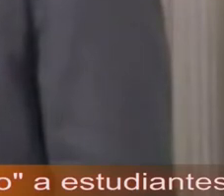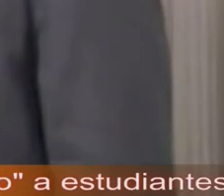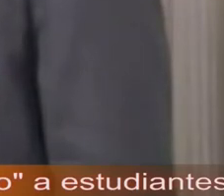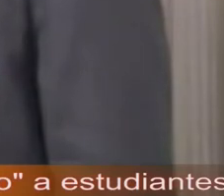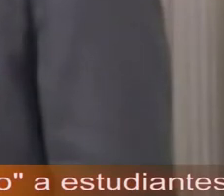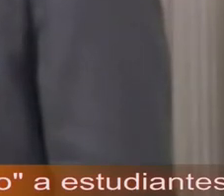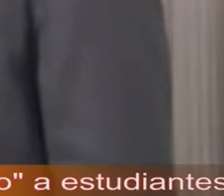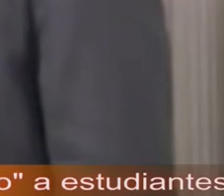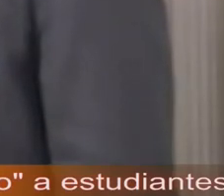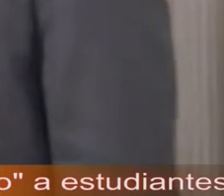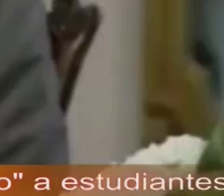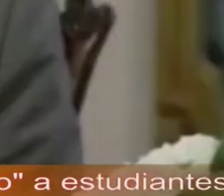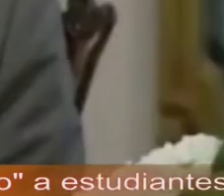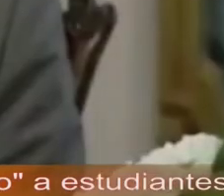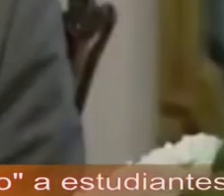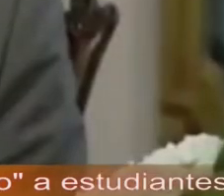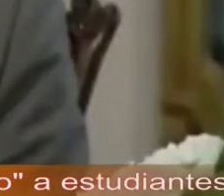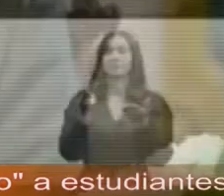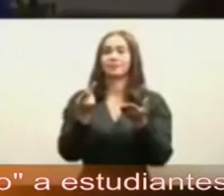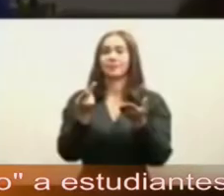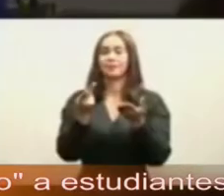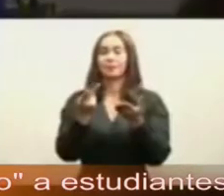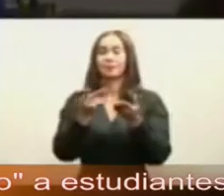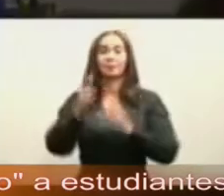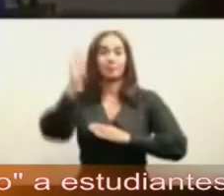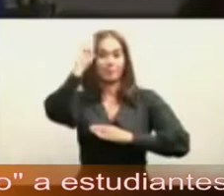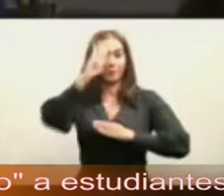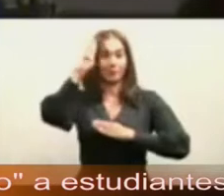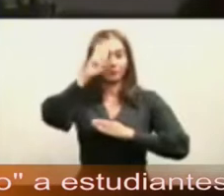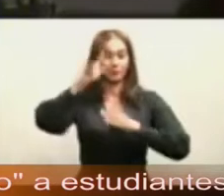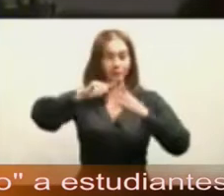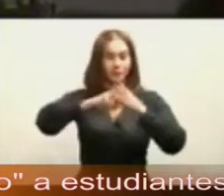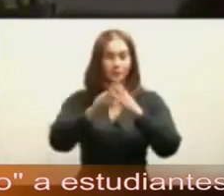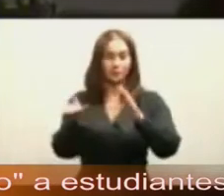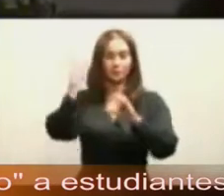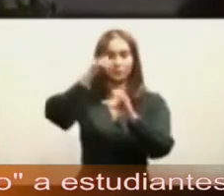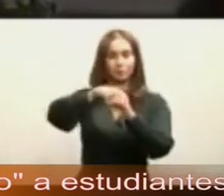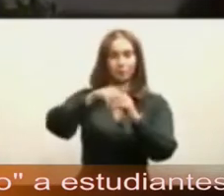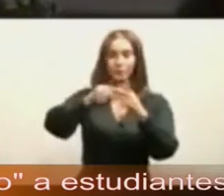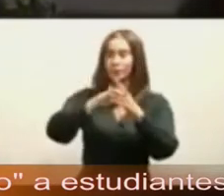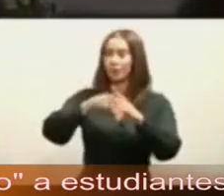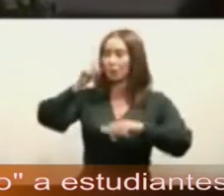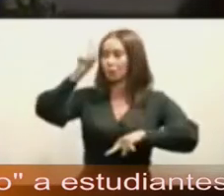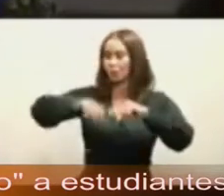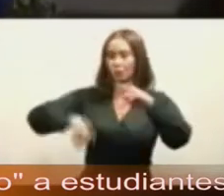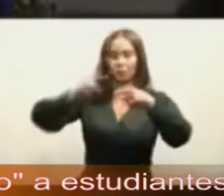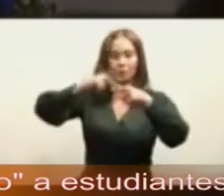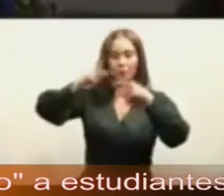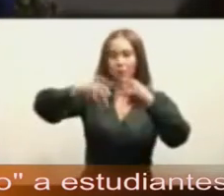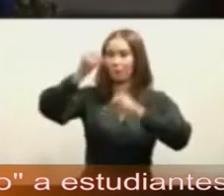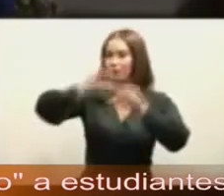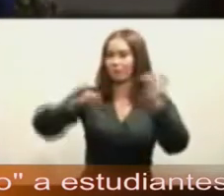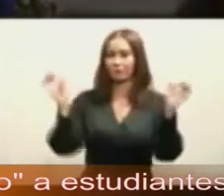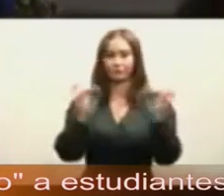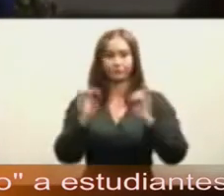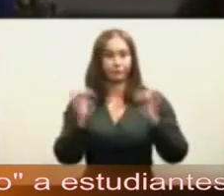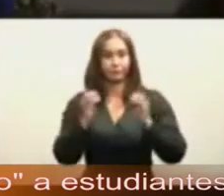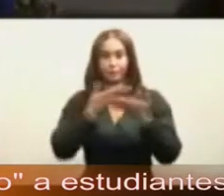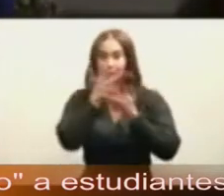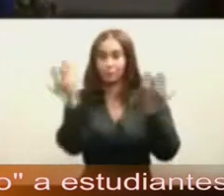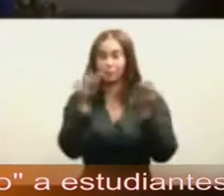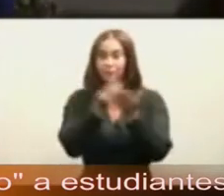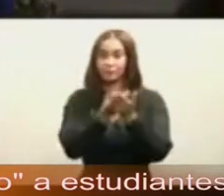implementación del bono estudio contigo el cual busca reintegrar a los estudiantes de universidades privadas que